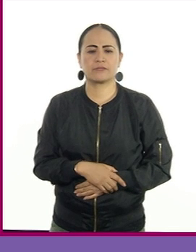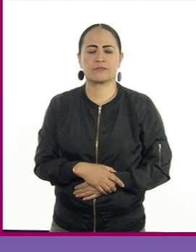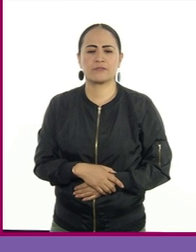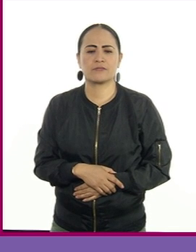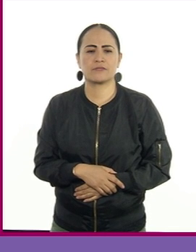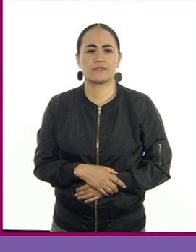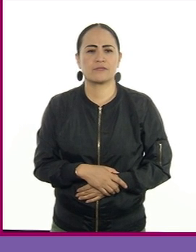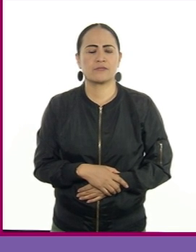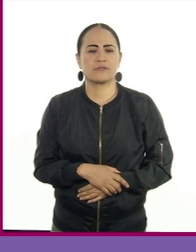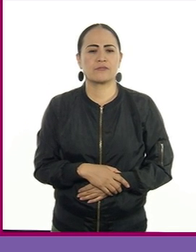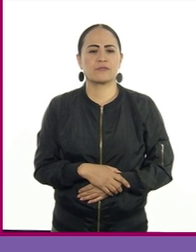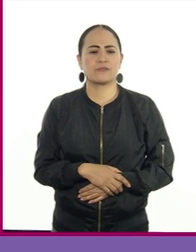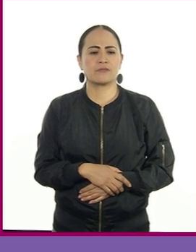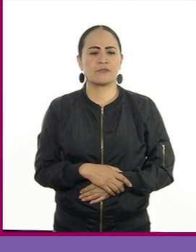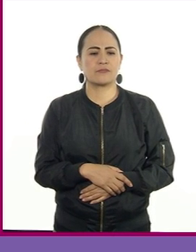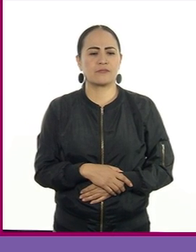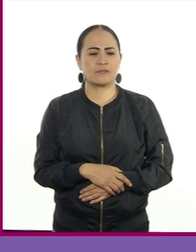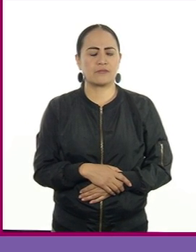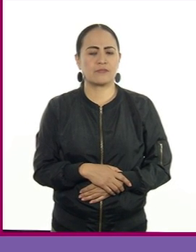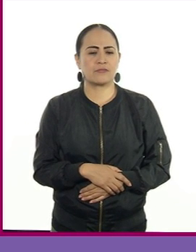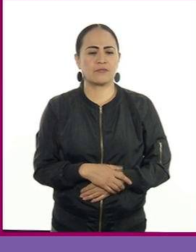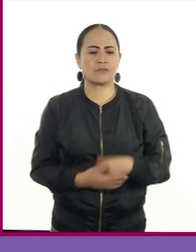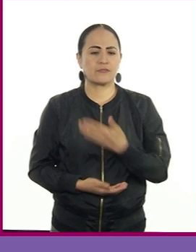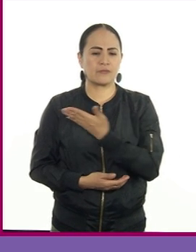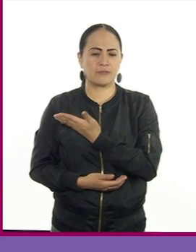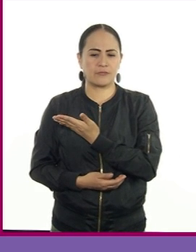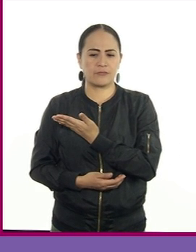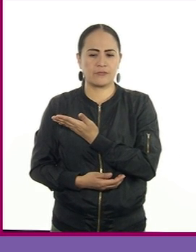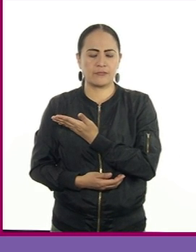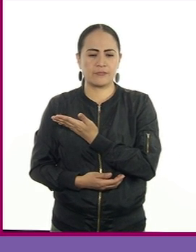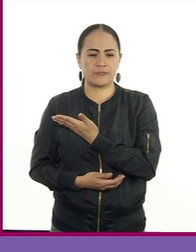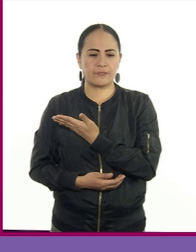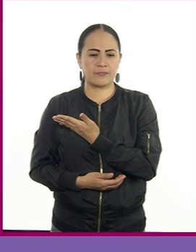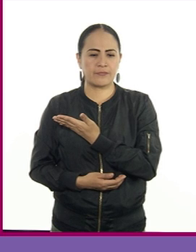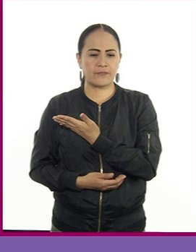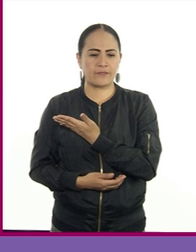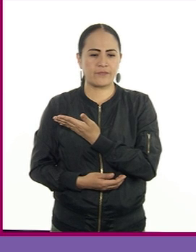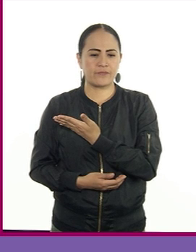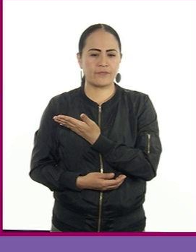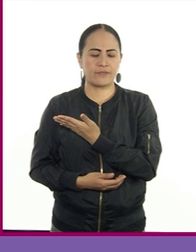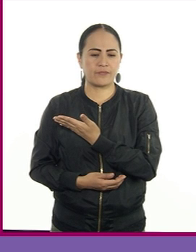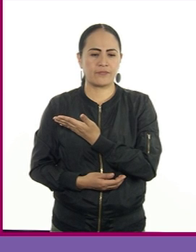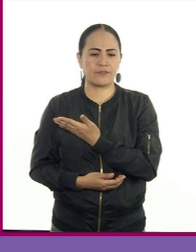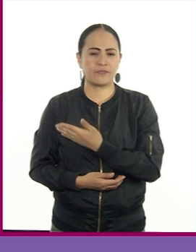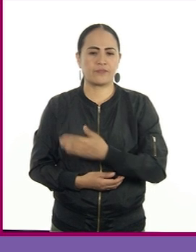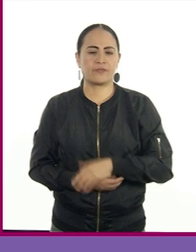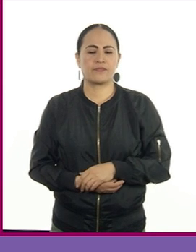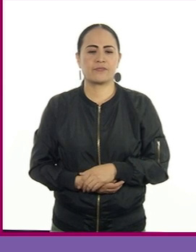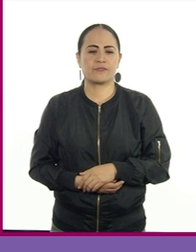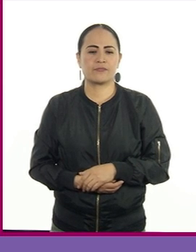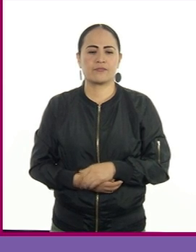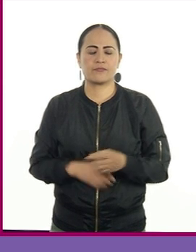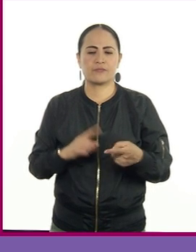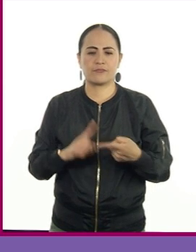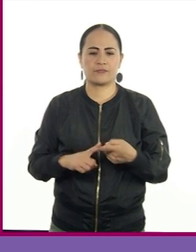Por lo tanto, para que el derecho a la igualdad exista en nuestra sociedad, es necesario